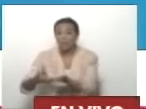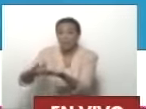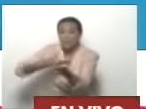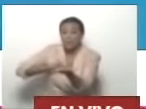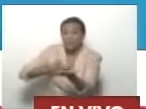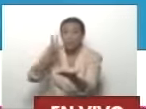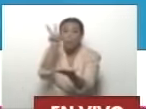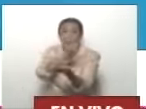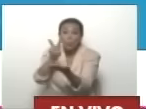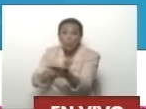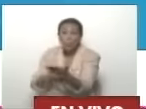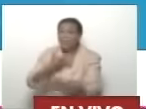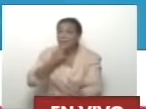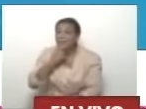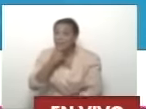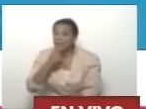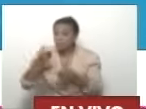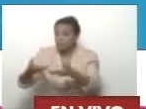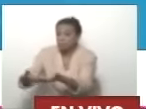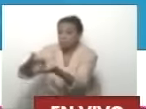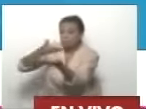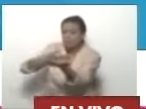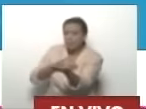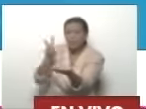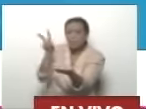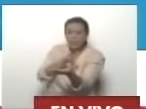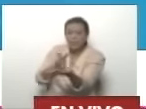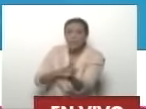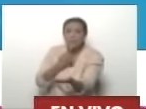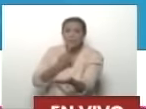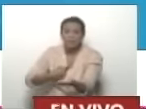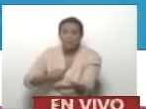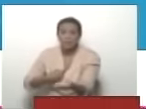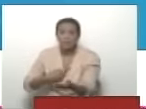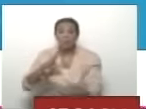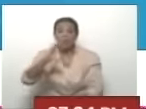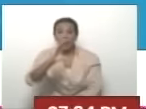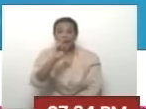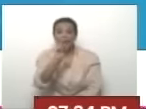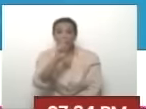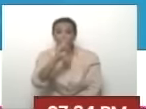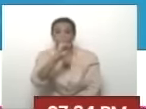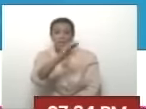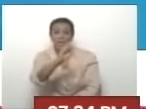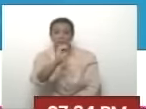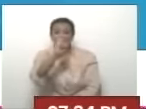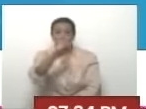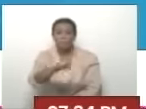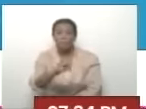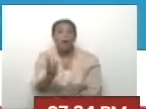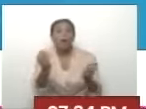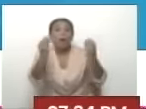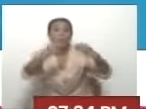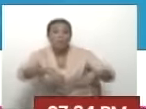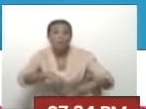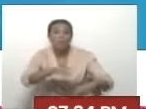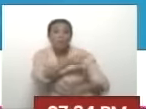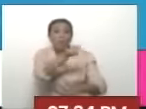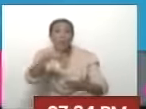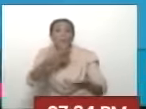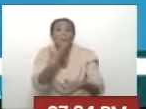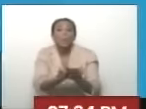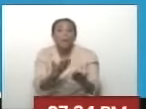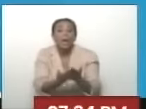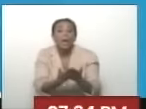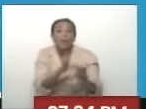la carta que después hizo público. Y me dijo que en CARICOM habían acordado proponer